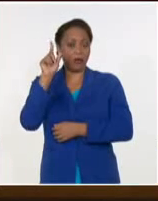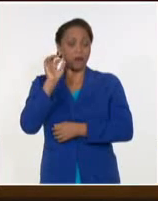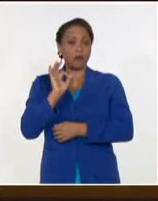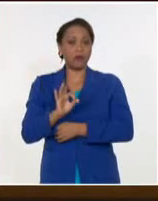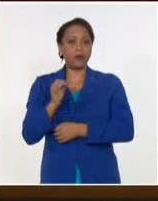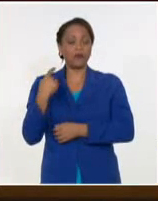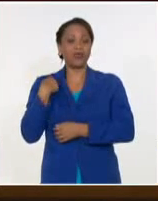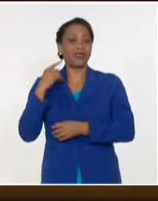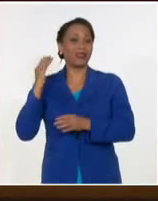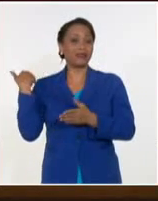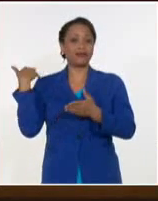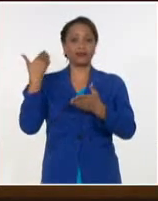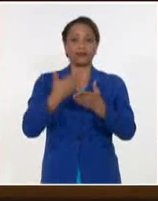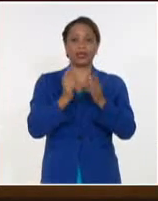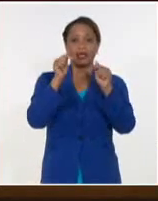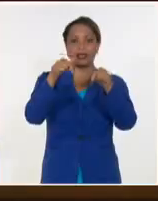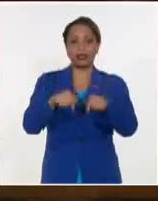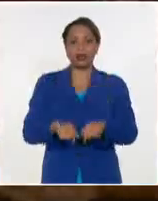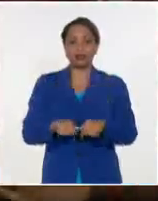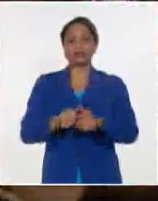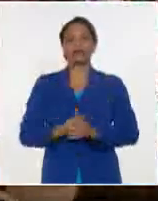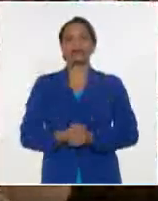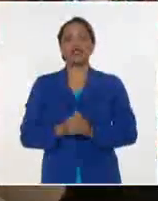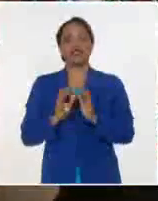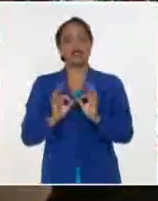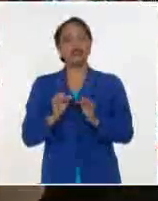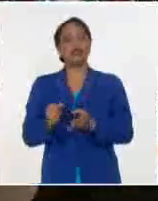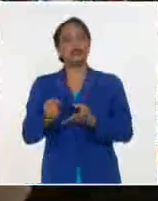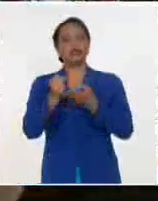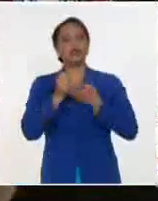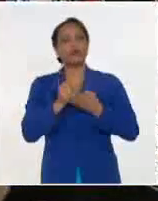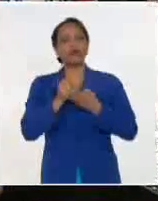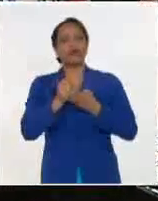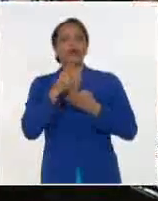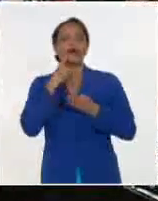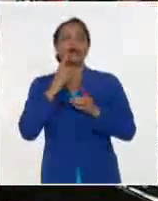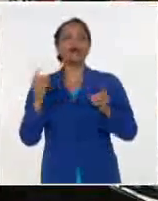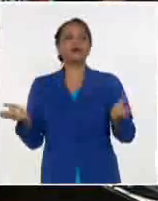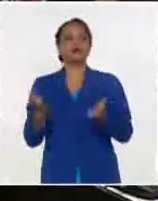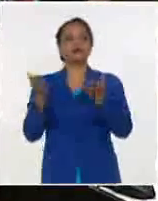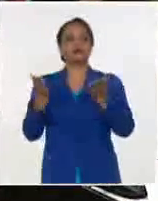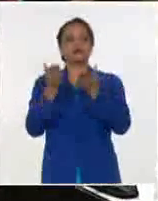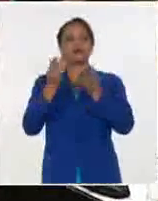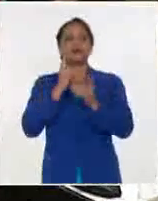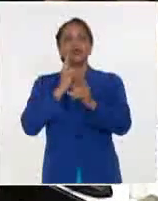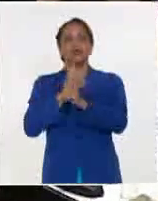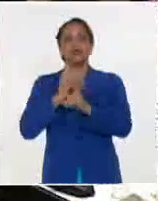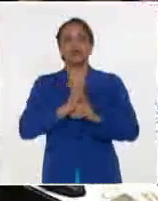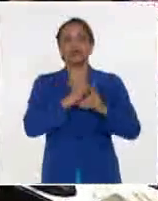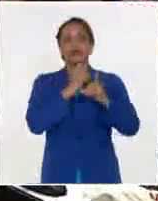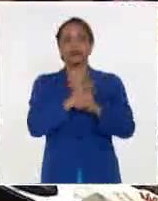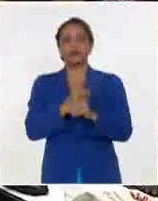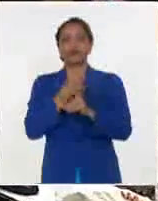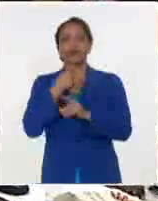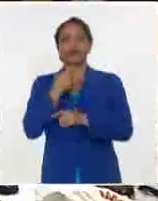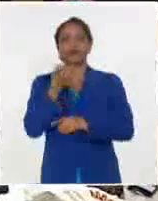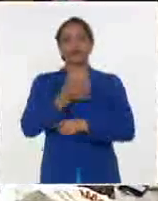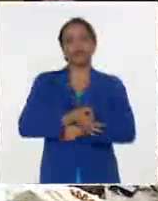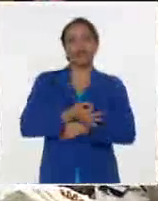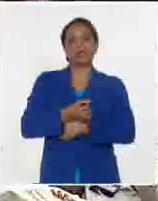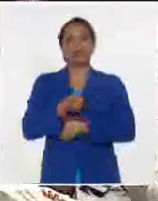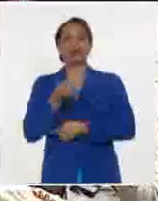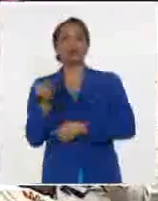hoy. Es el que nos ha permitido crecer entre encuentros y desencuentros, aciertos y